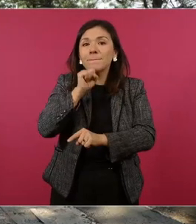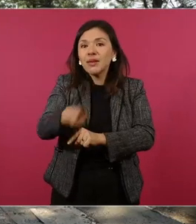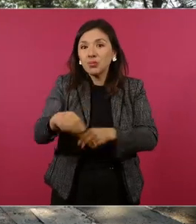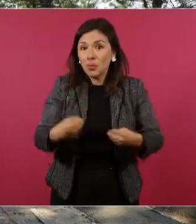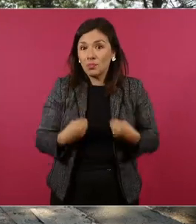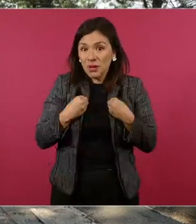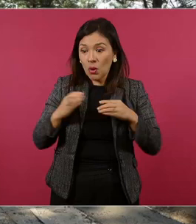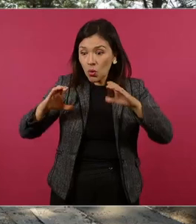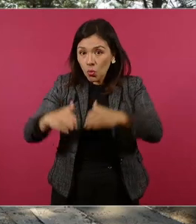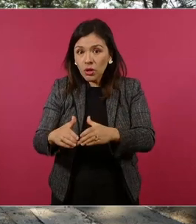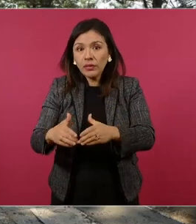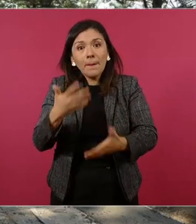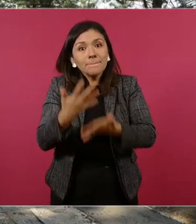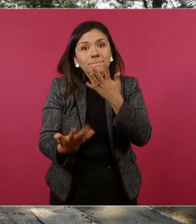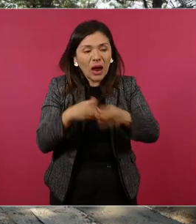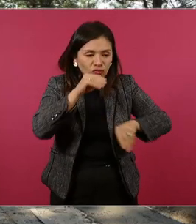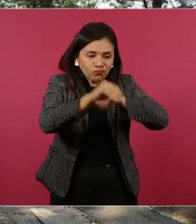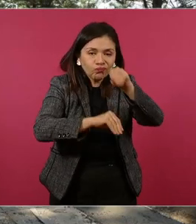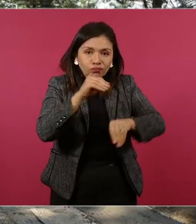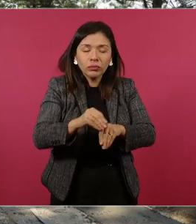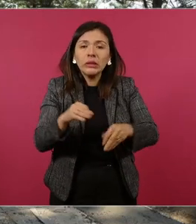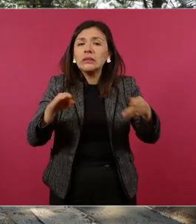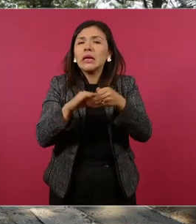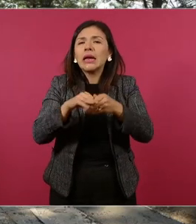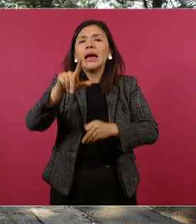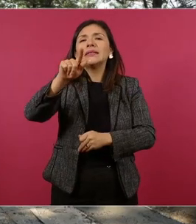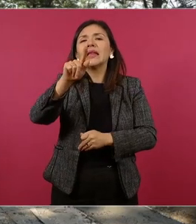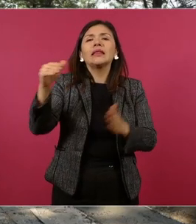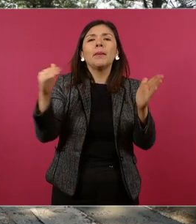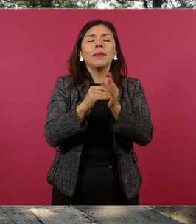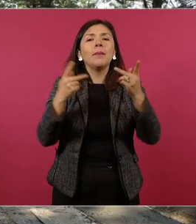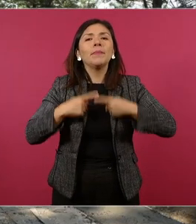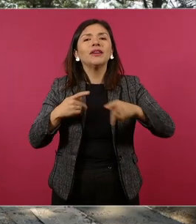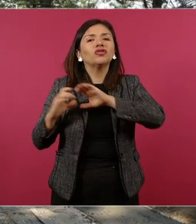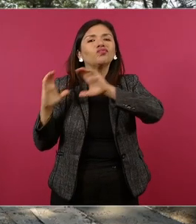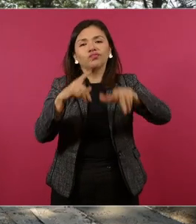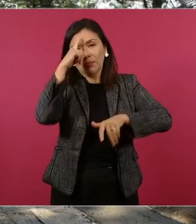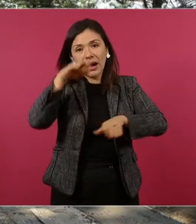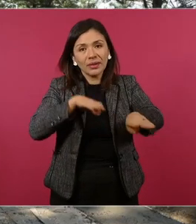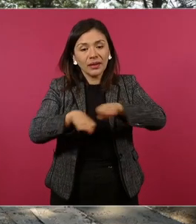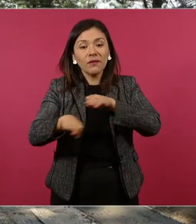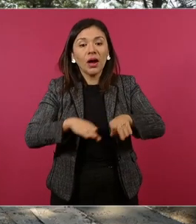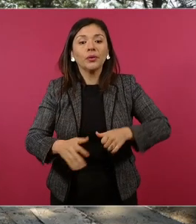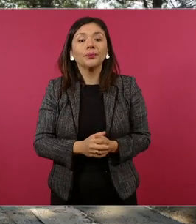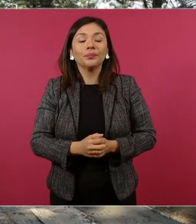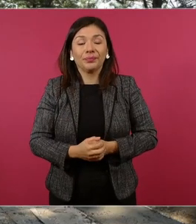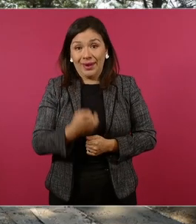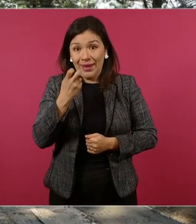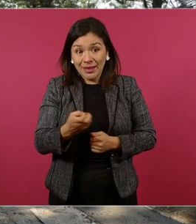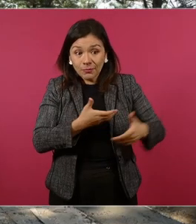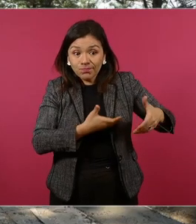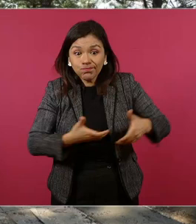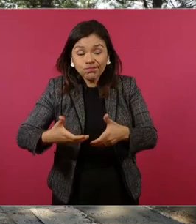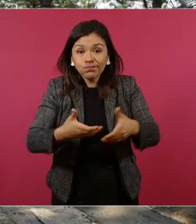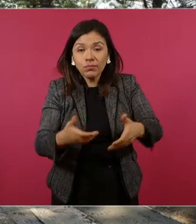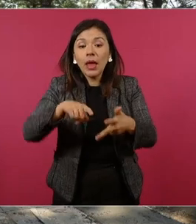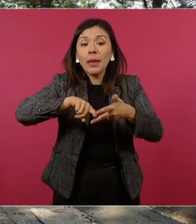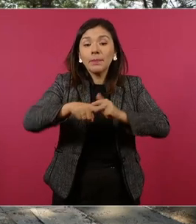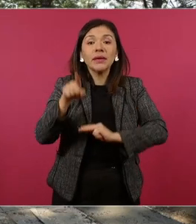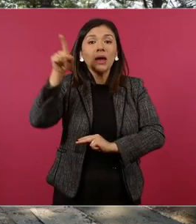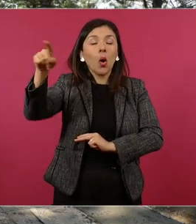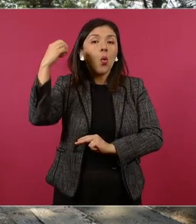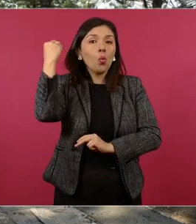casi 70.000 70.000 empleos eh el estos caminos se iniciaron en en